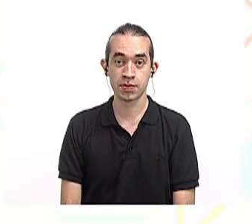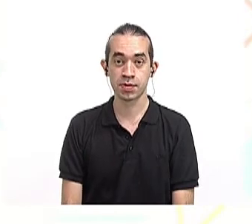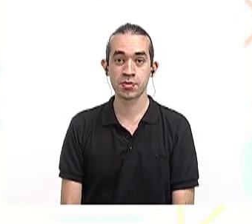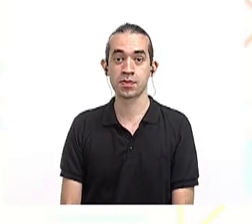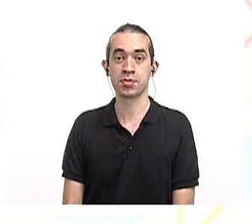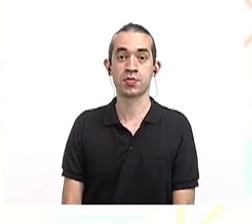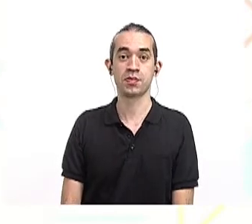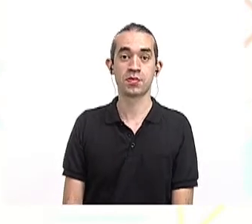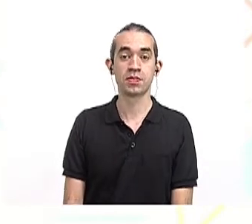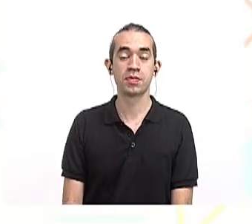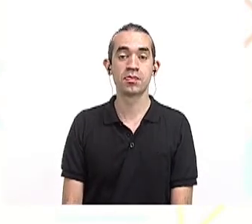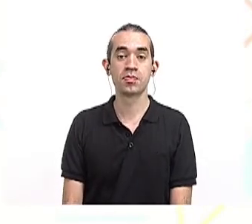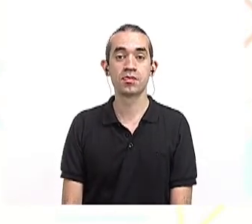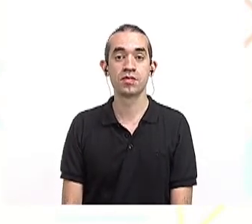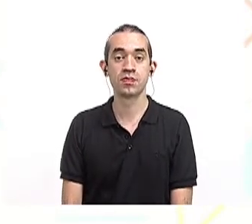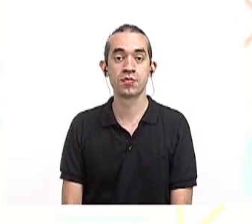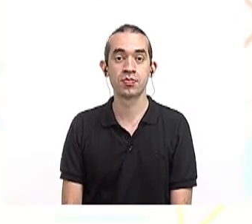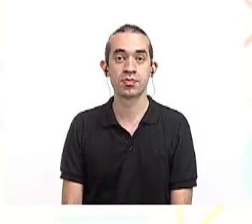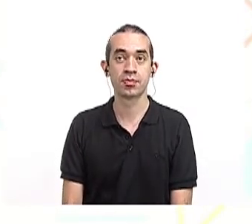menos.